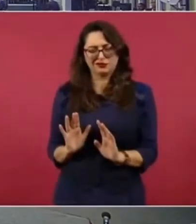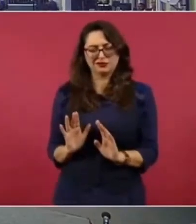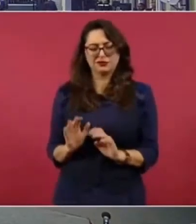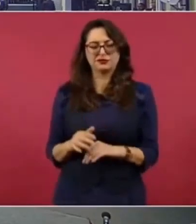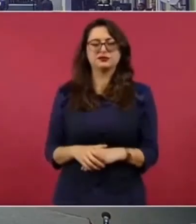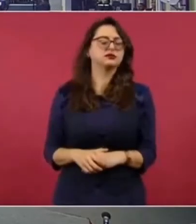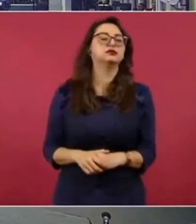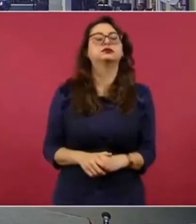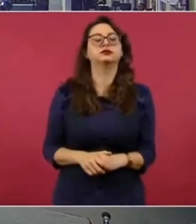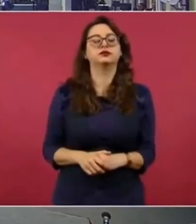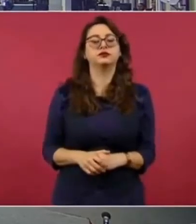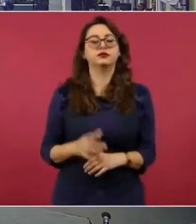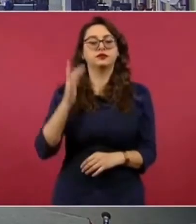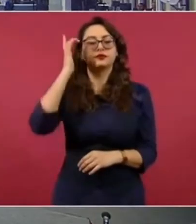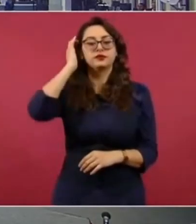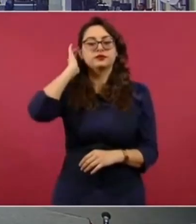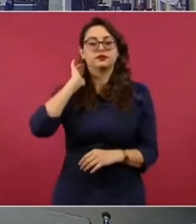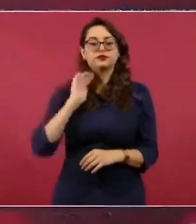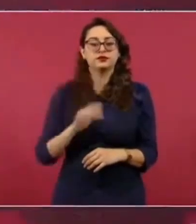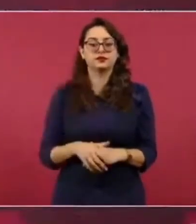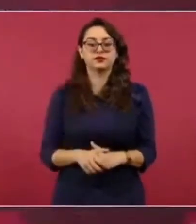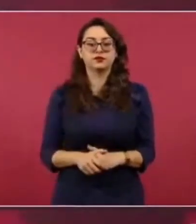En correspondencia...